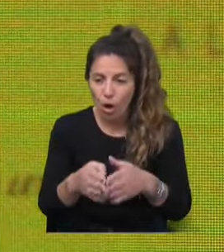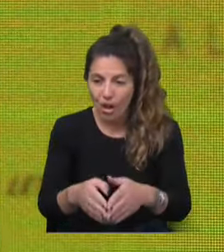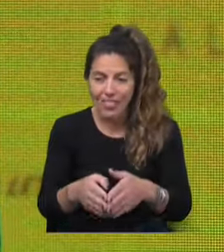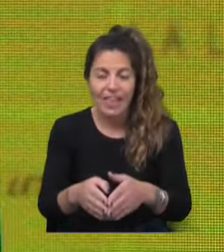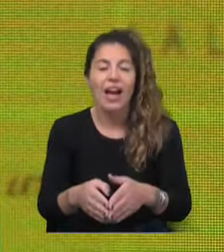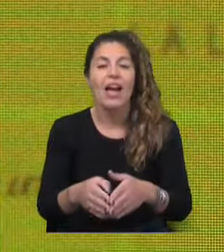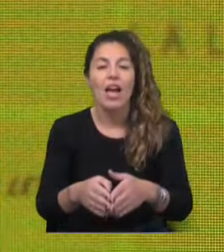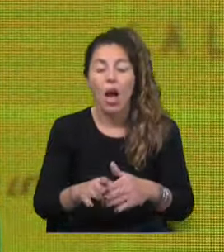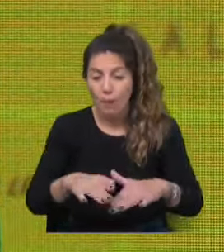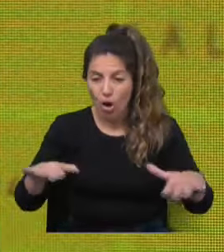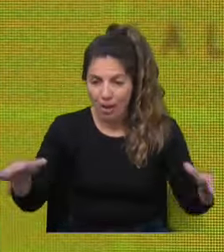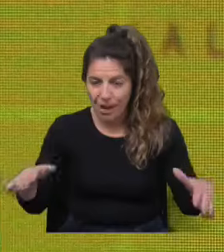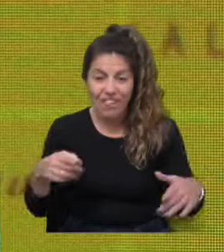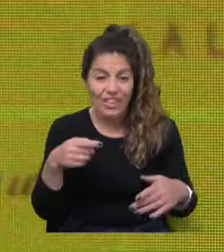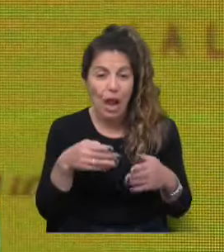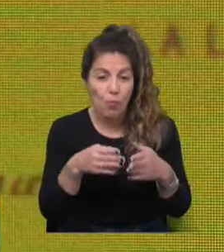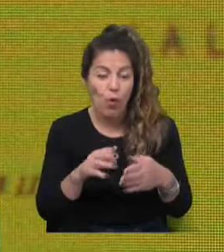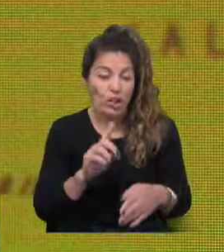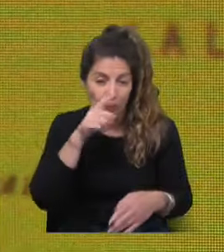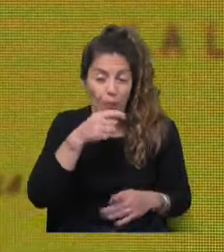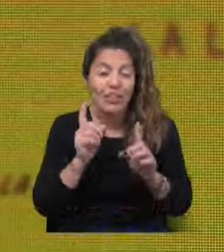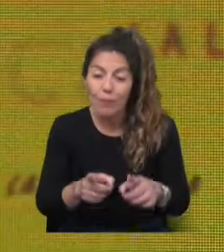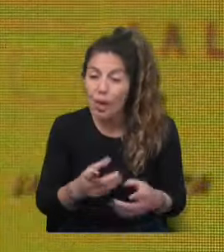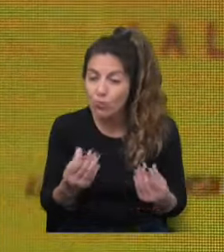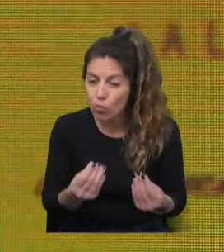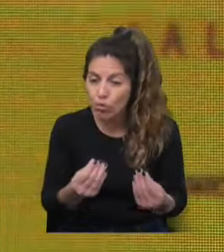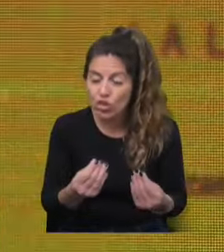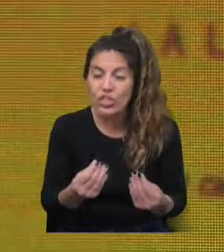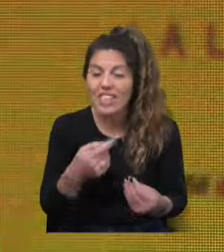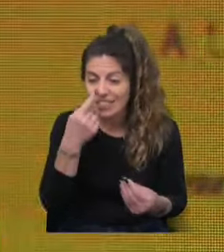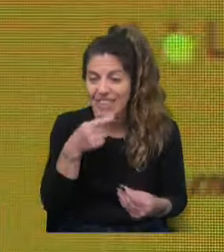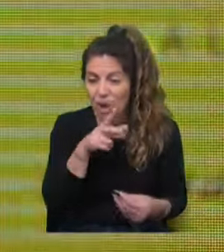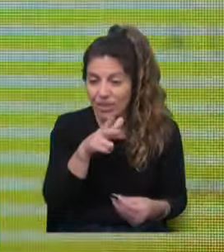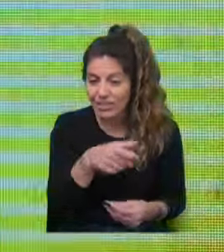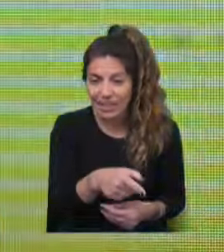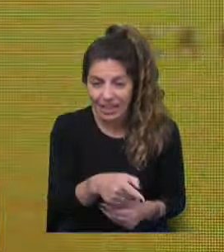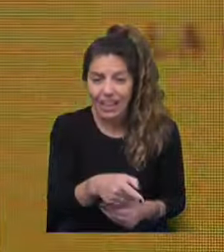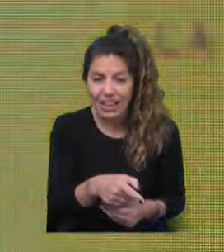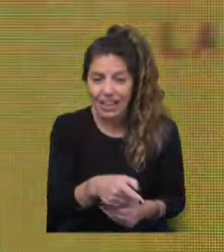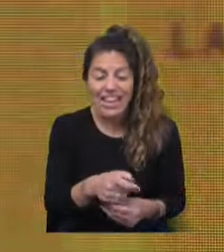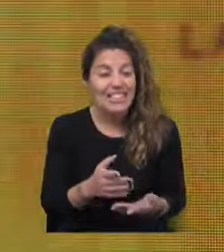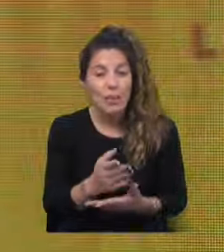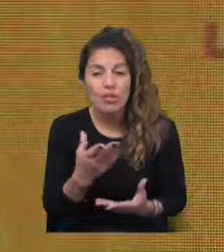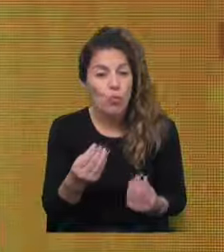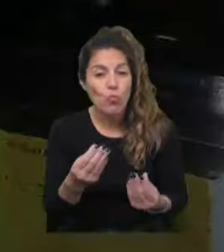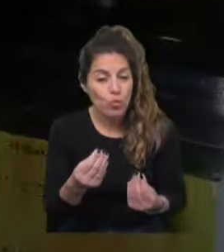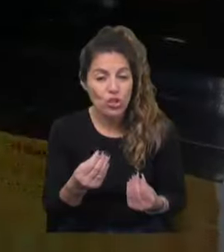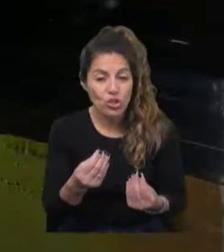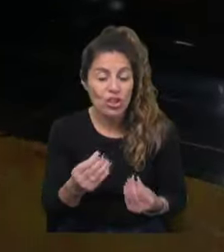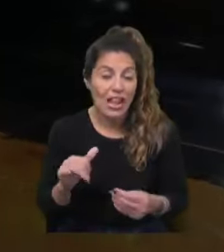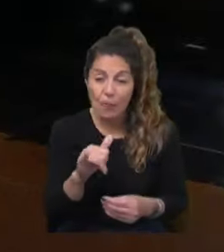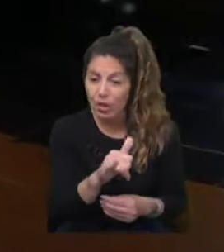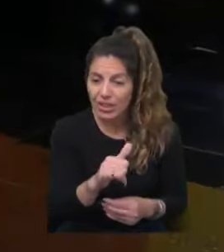hidrovía al puerto de Montevideo, pero en muchos casos también, y en eso es interesante lo que decía Eduardo, de que siempre son múltiplos de tantas avionetas,